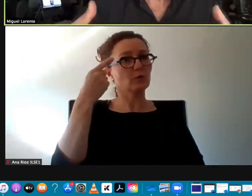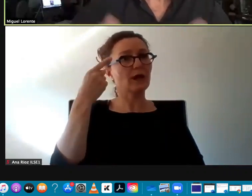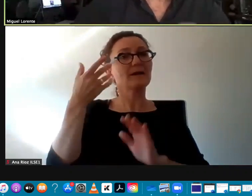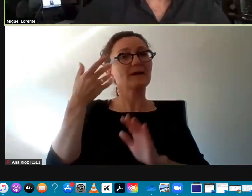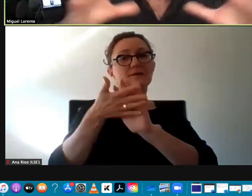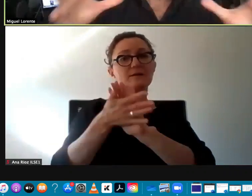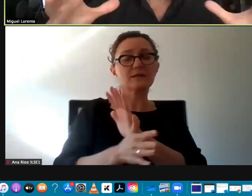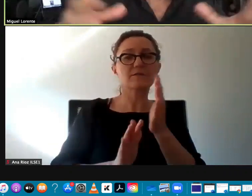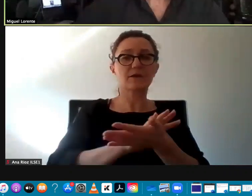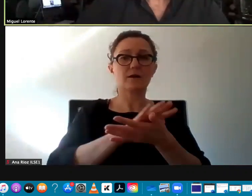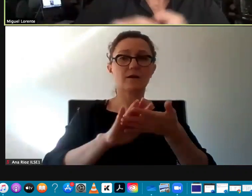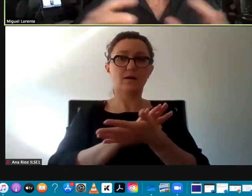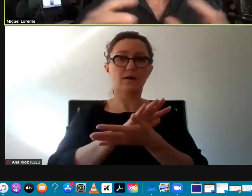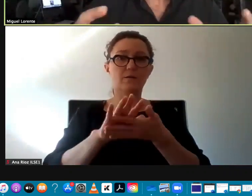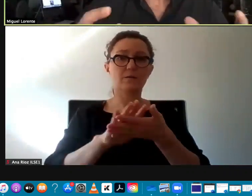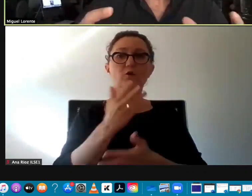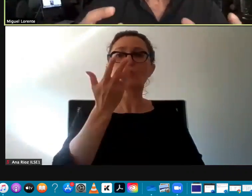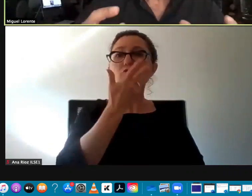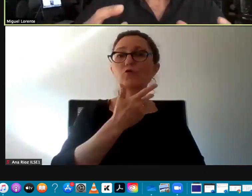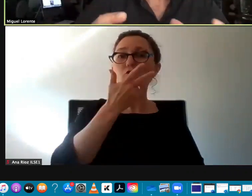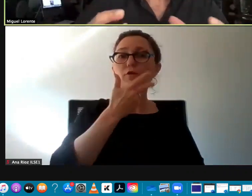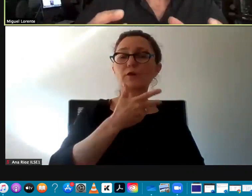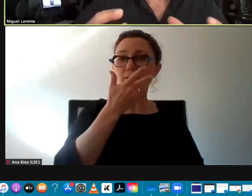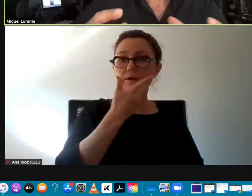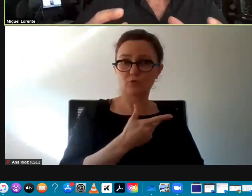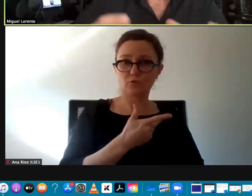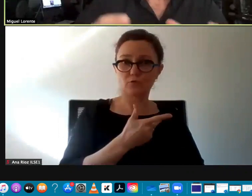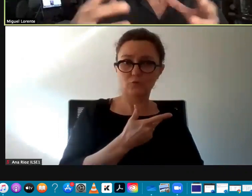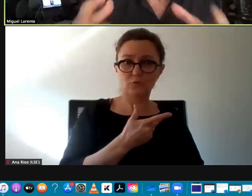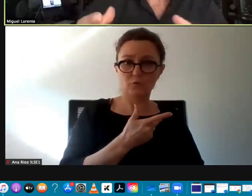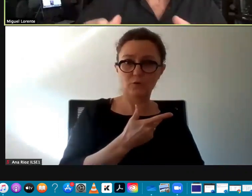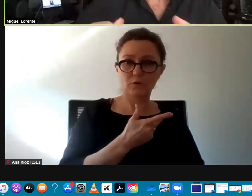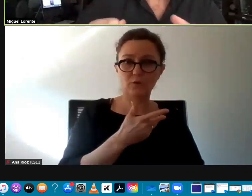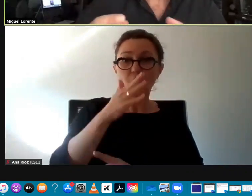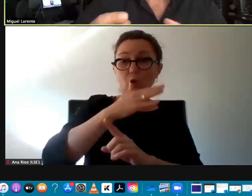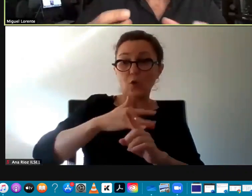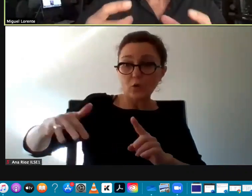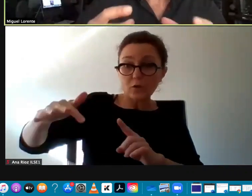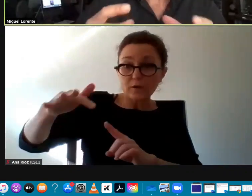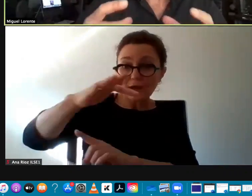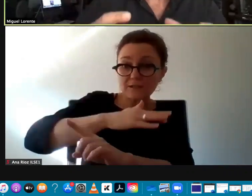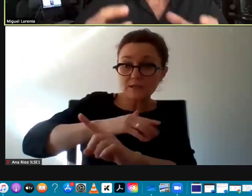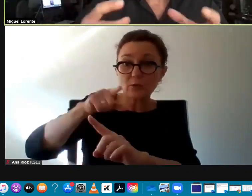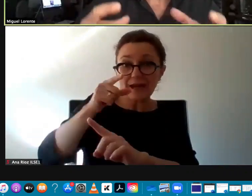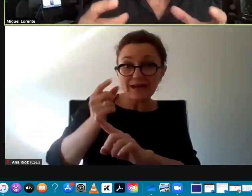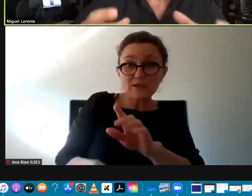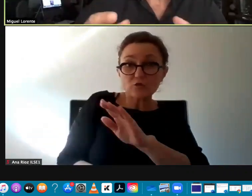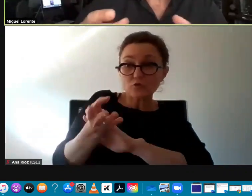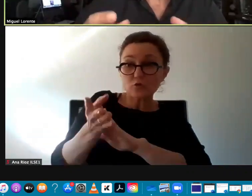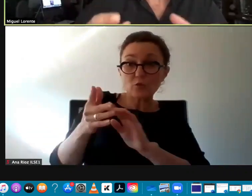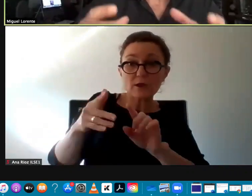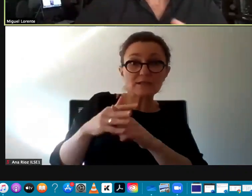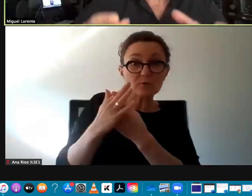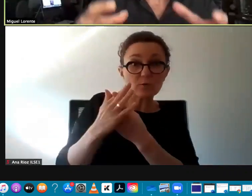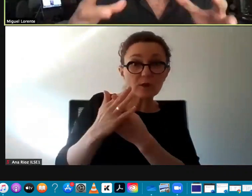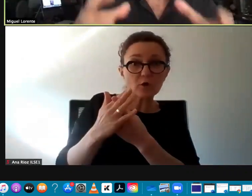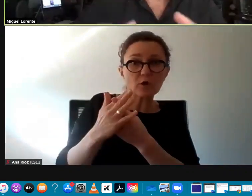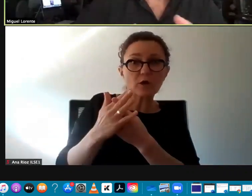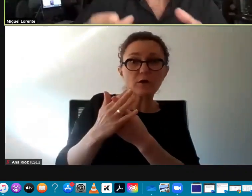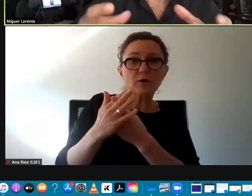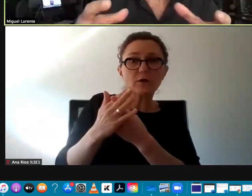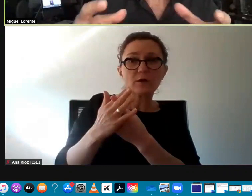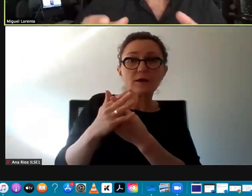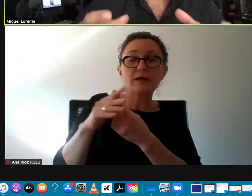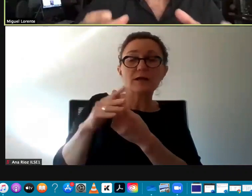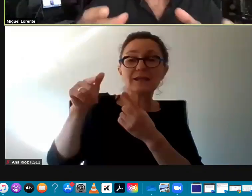conocimiento, de los elementos, del marco de referencia en el que ocurre la realidad y en el que se le da significado a la realidad que